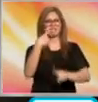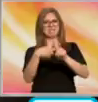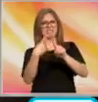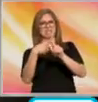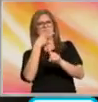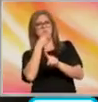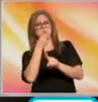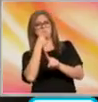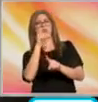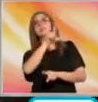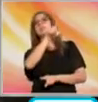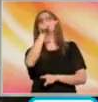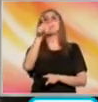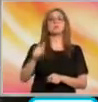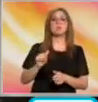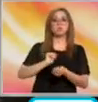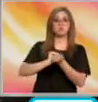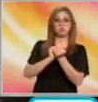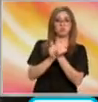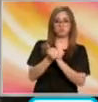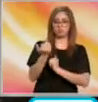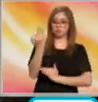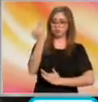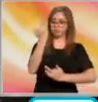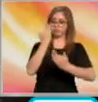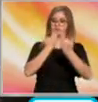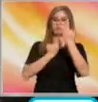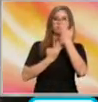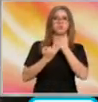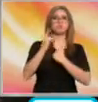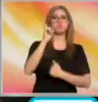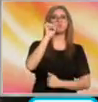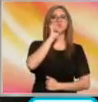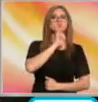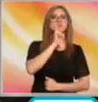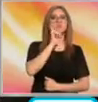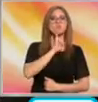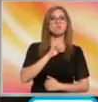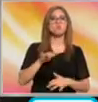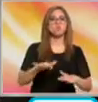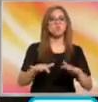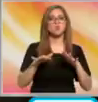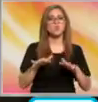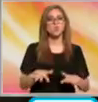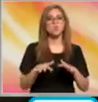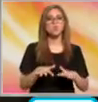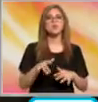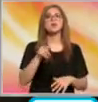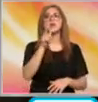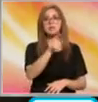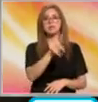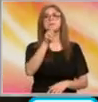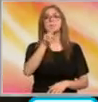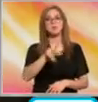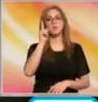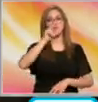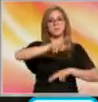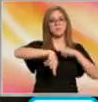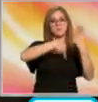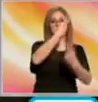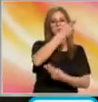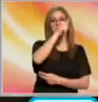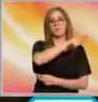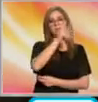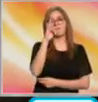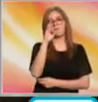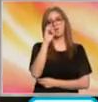se descuida y le sale toda la feminidad de la belleza de Valeria y Es y extraordinario. está ahí. Entonces no dejen de verlo en Foro Shakespeare, está